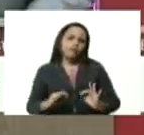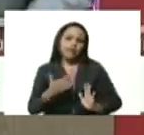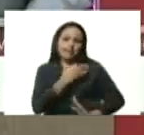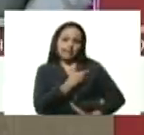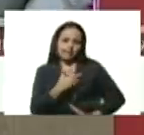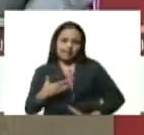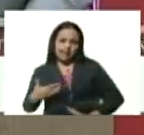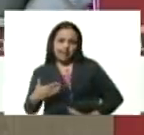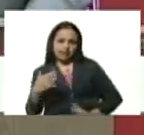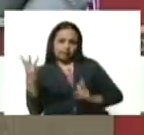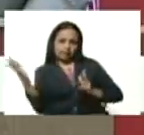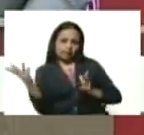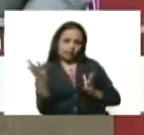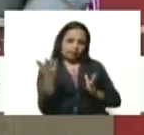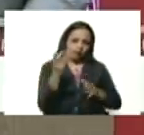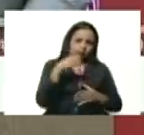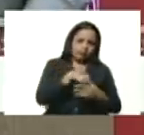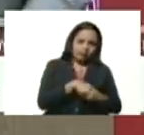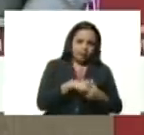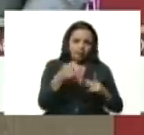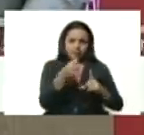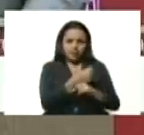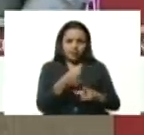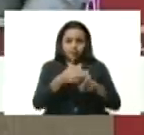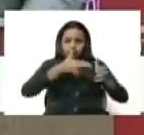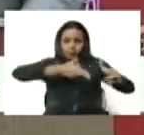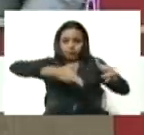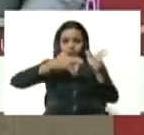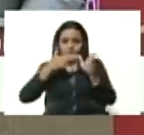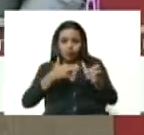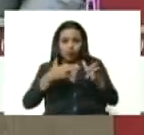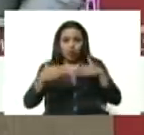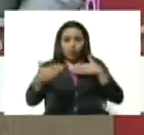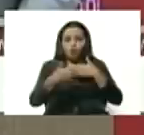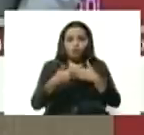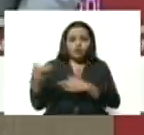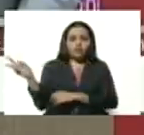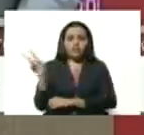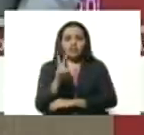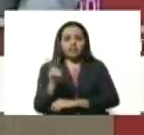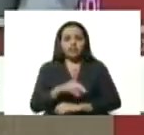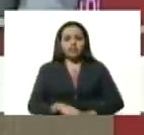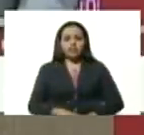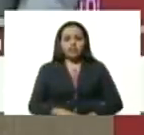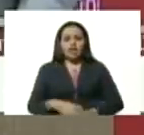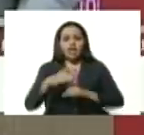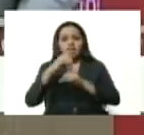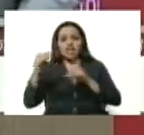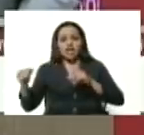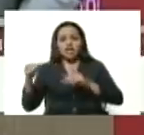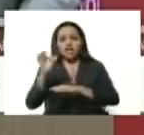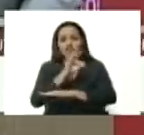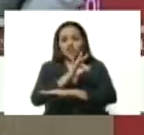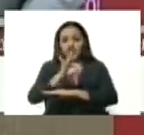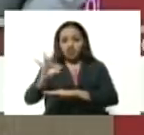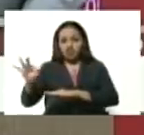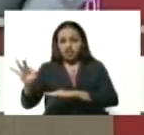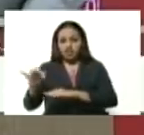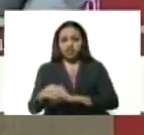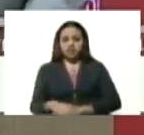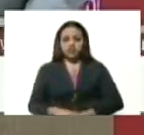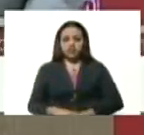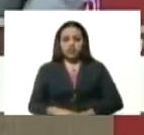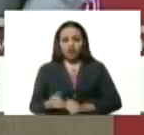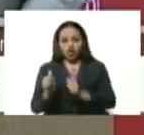perpetrar una incursión violenta armada contra Venezuela desde nuestra frontera occidental con